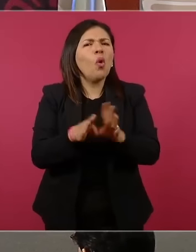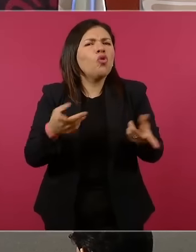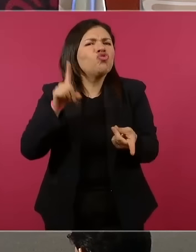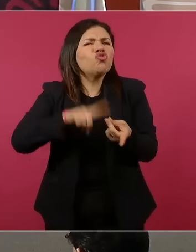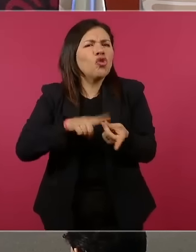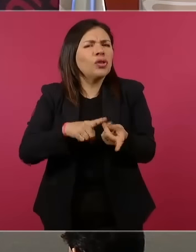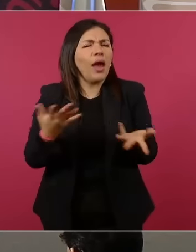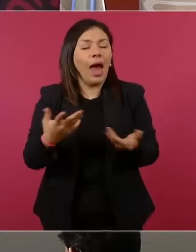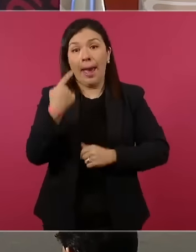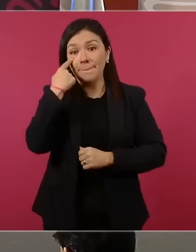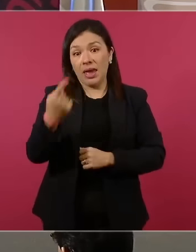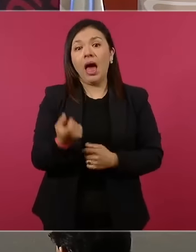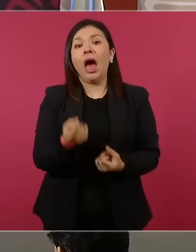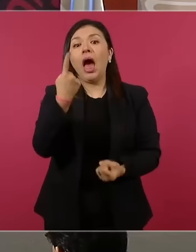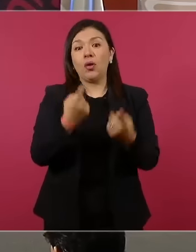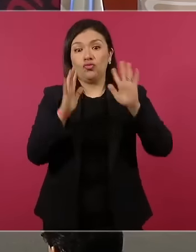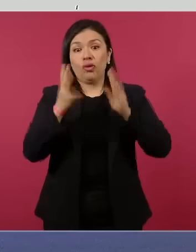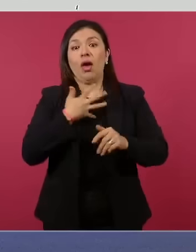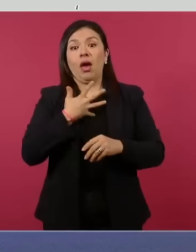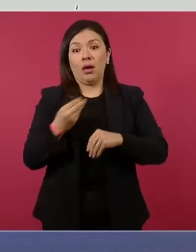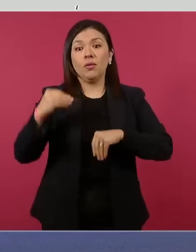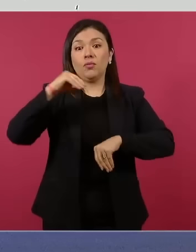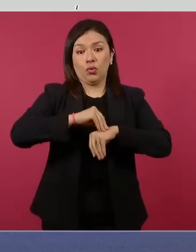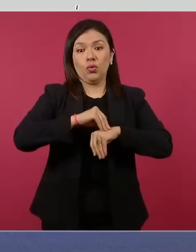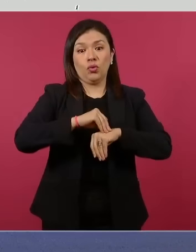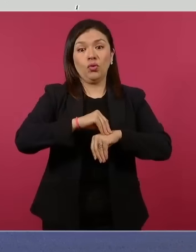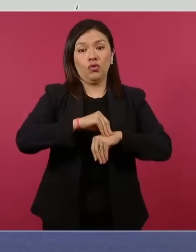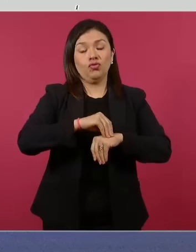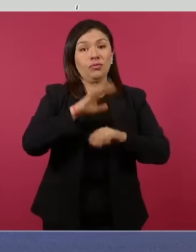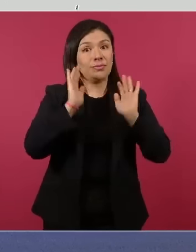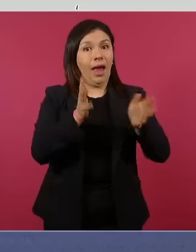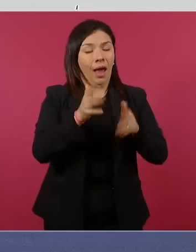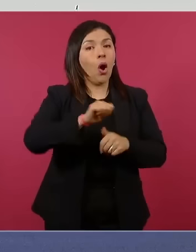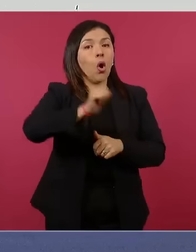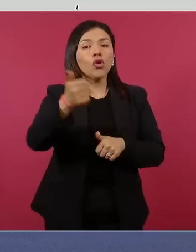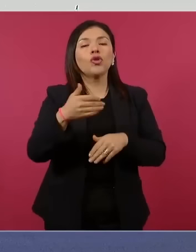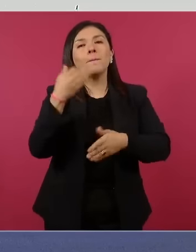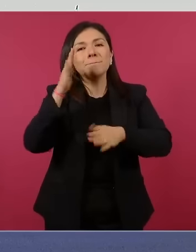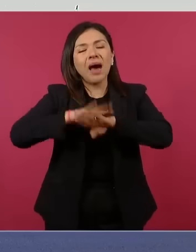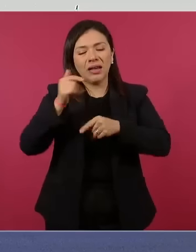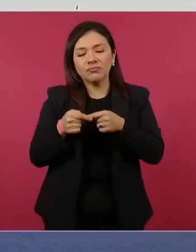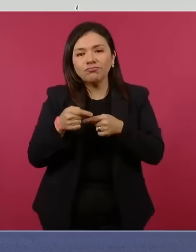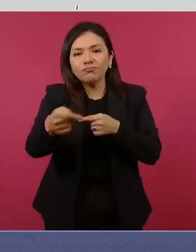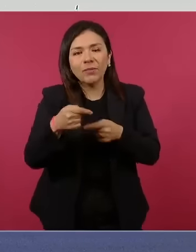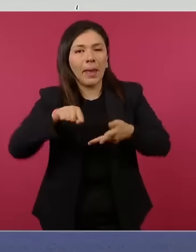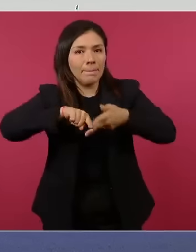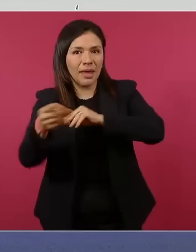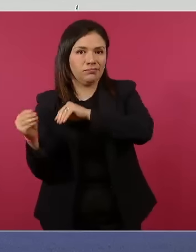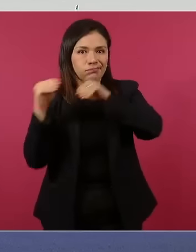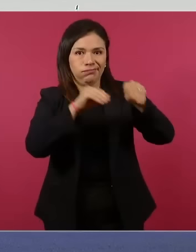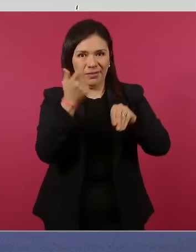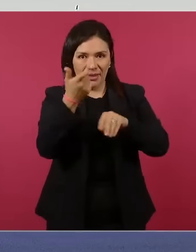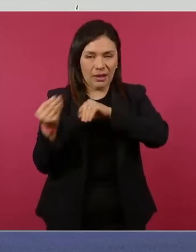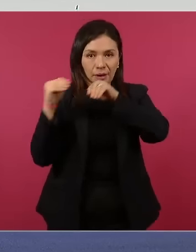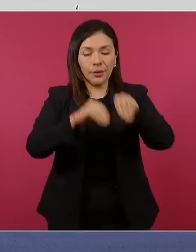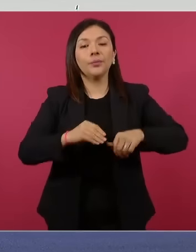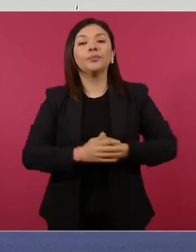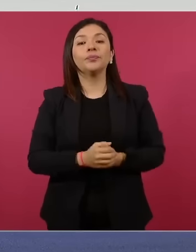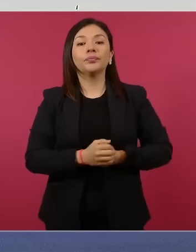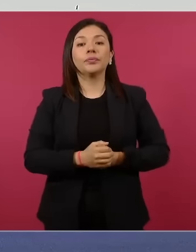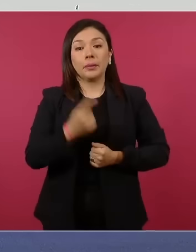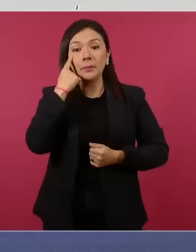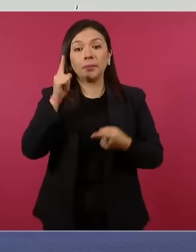provendrán. Algunos ya han llegado al fondo, otros estarán en próximos días y semanas llegando al mismo. Los recursos que provienen del